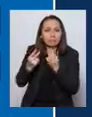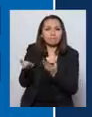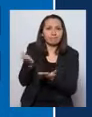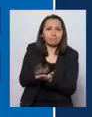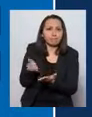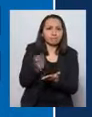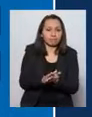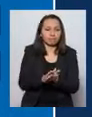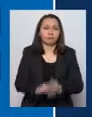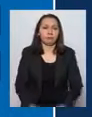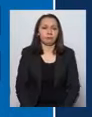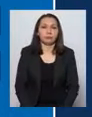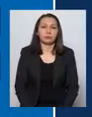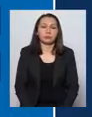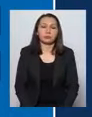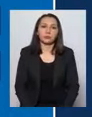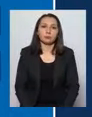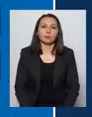más